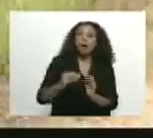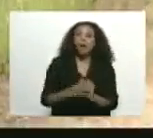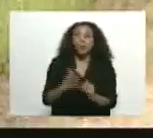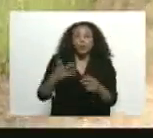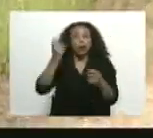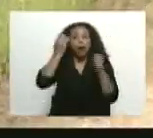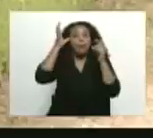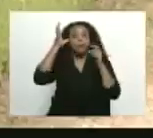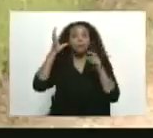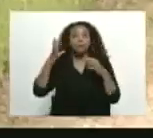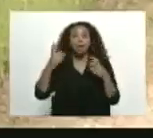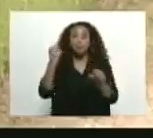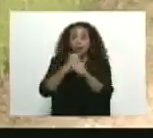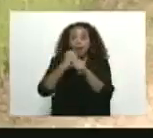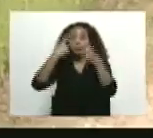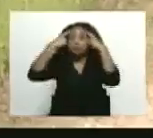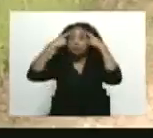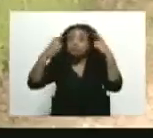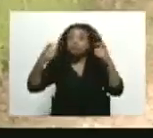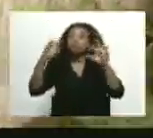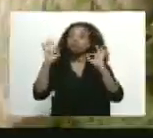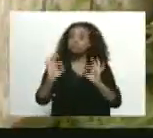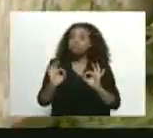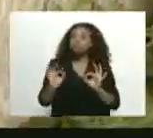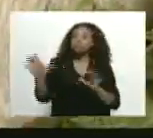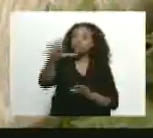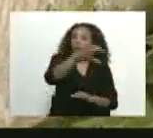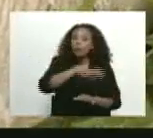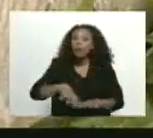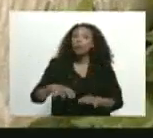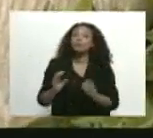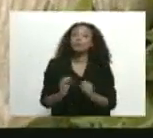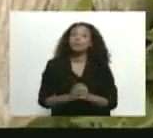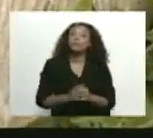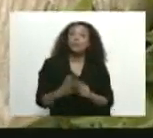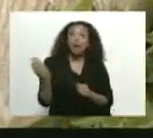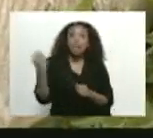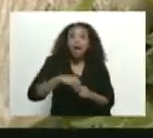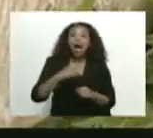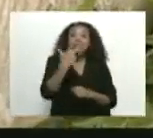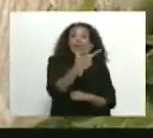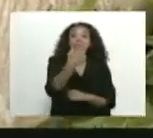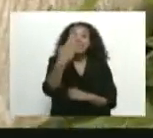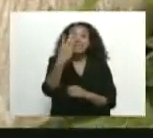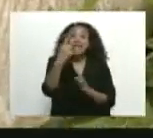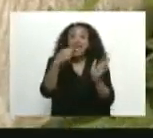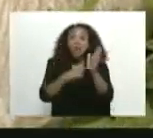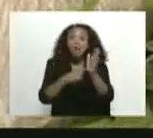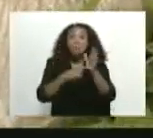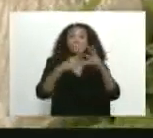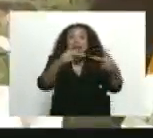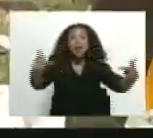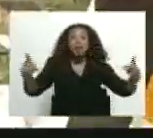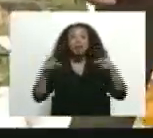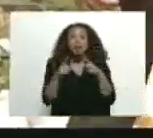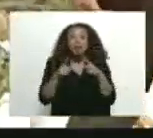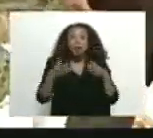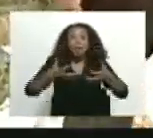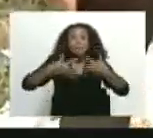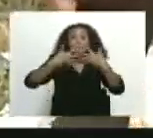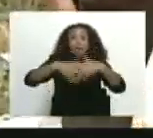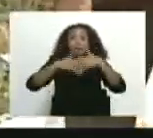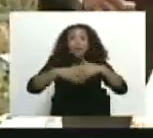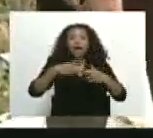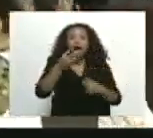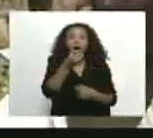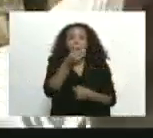con la capacidad empleadora en cada unidad productiva. Y por ello tenemos 31 plantas trilladoras de arroz que están